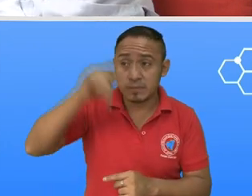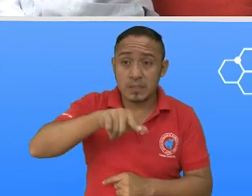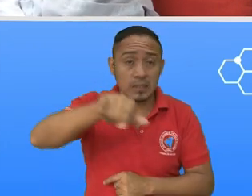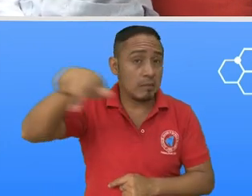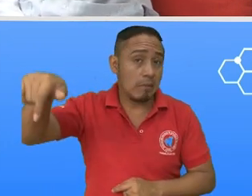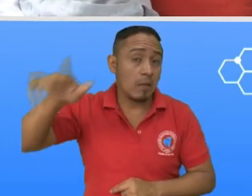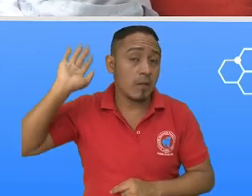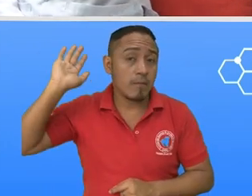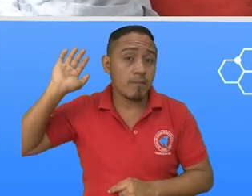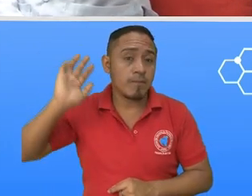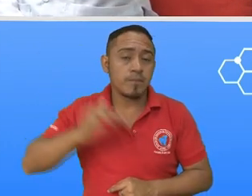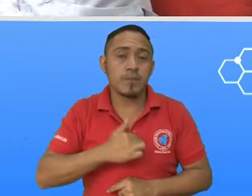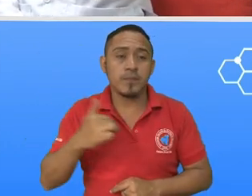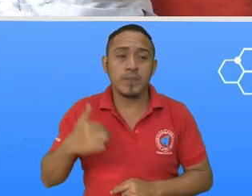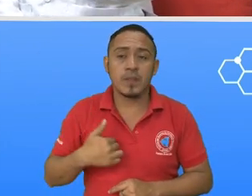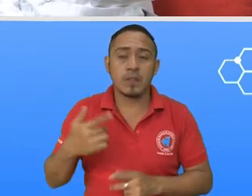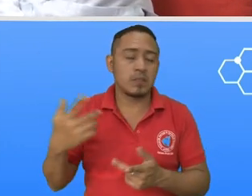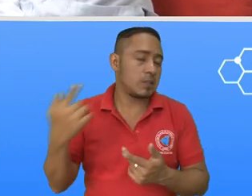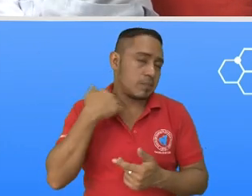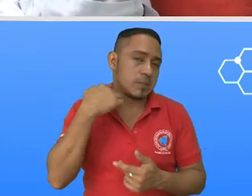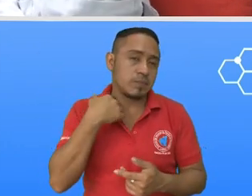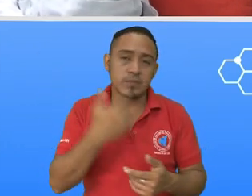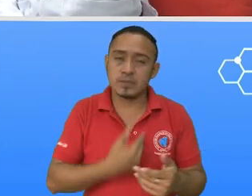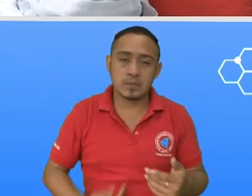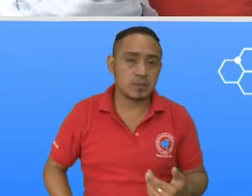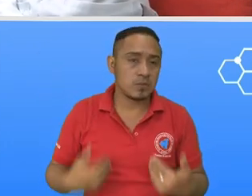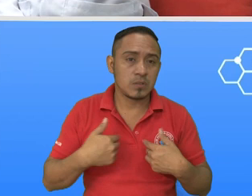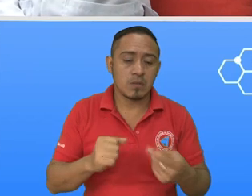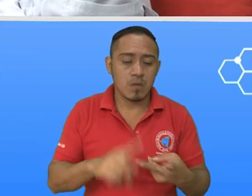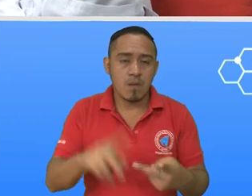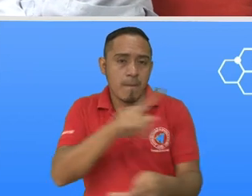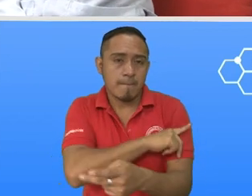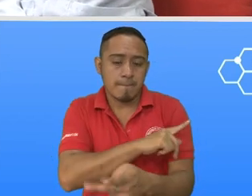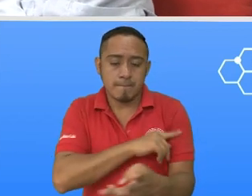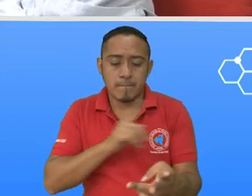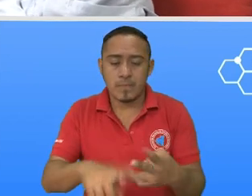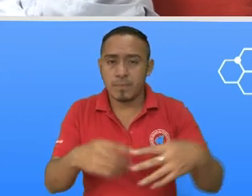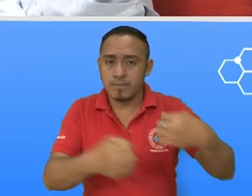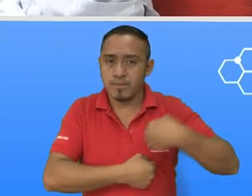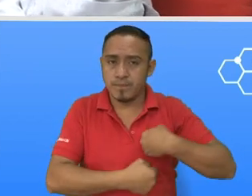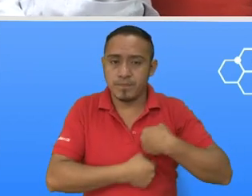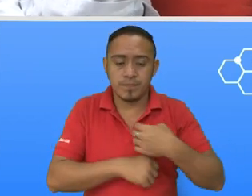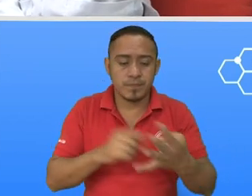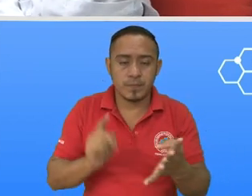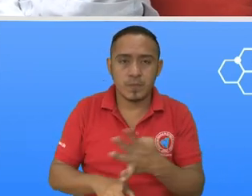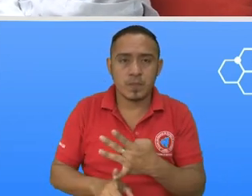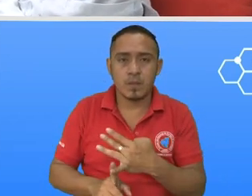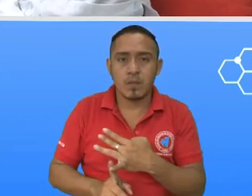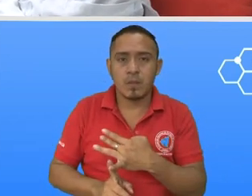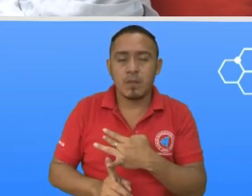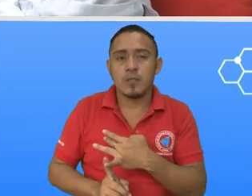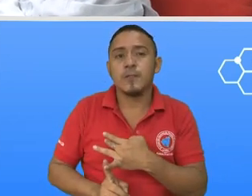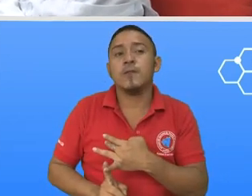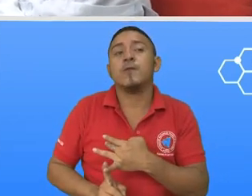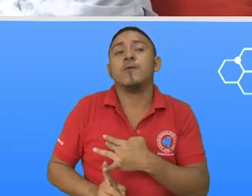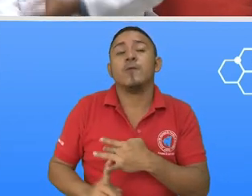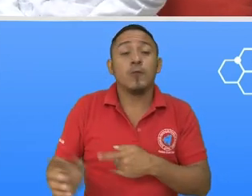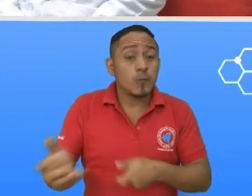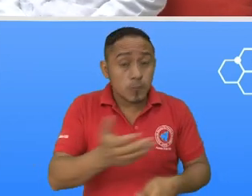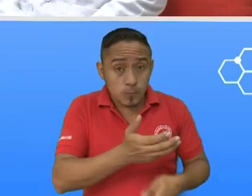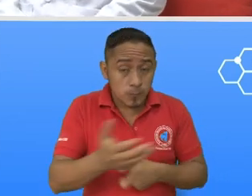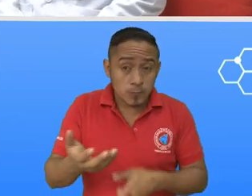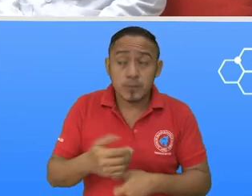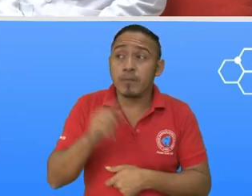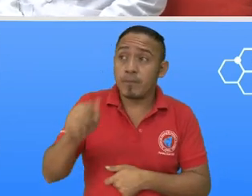Normalmente lo realizamos el personal de salud, claro, la policía, el ejército, los compañeros de los